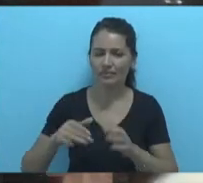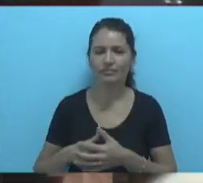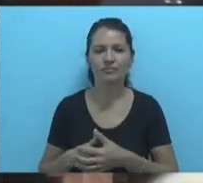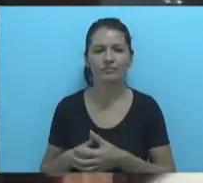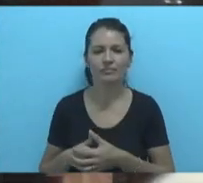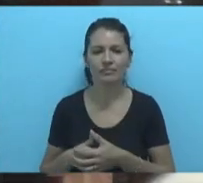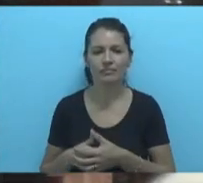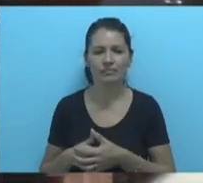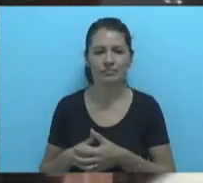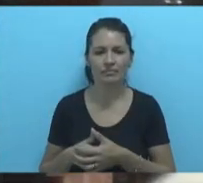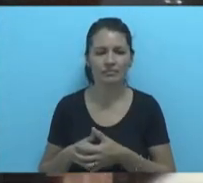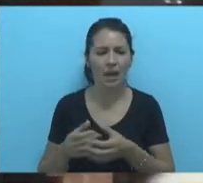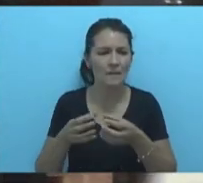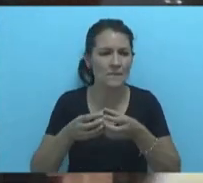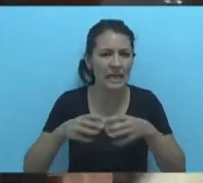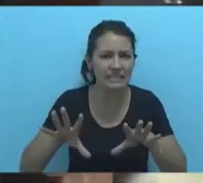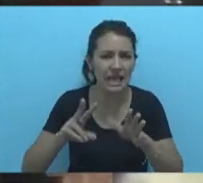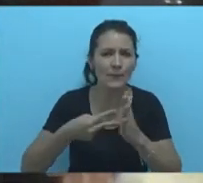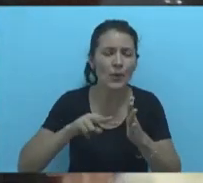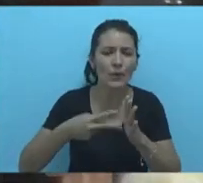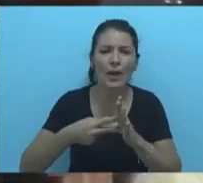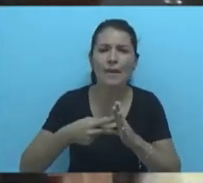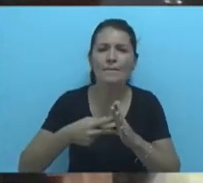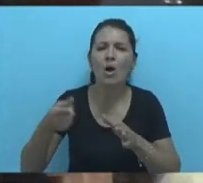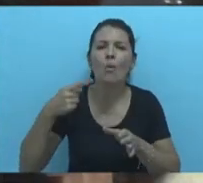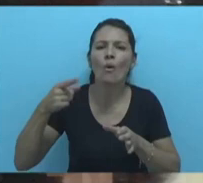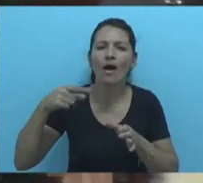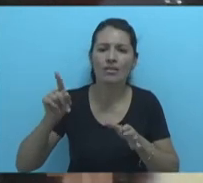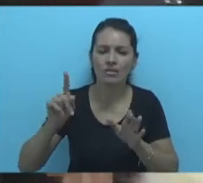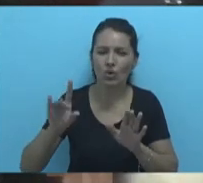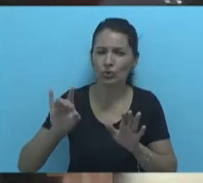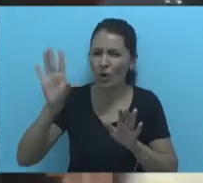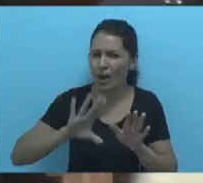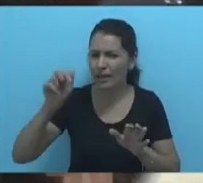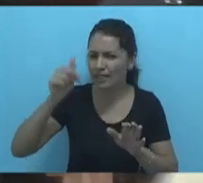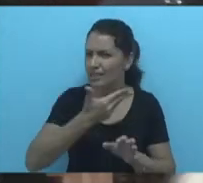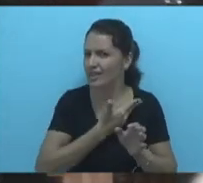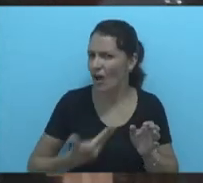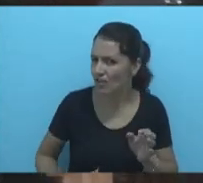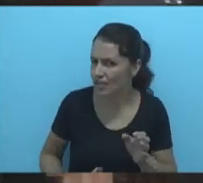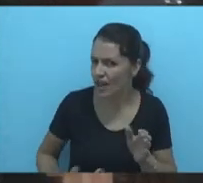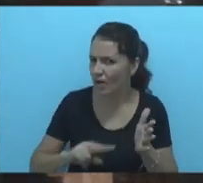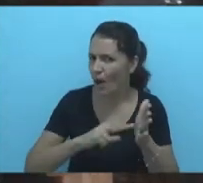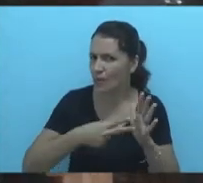áreas hubieran sido producto de decisiones políticas que tomó esta gestión. Que además de